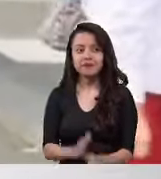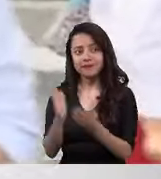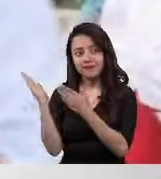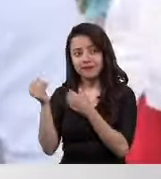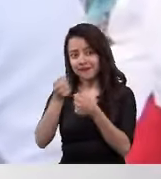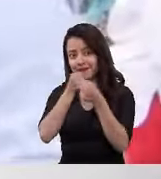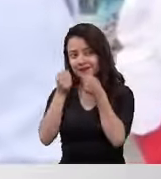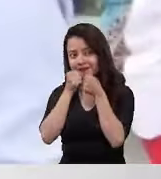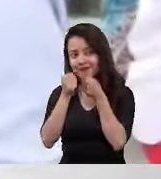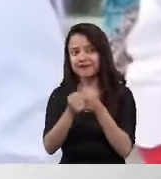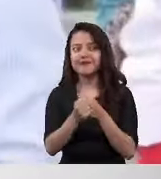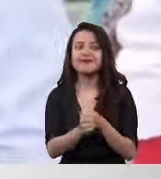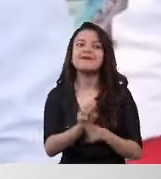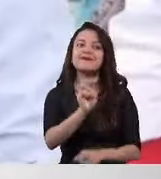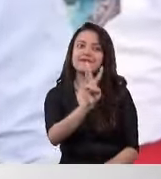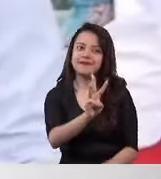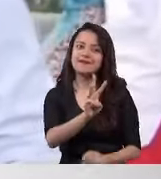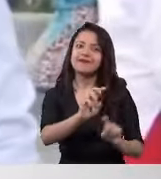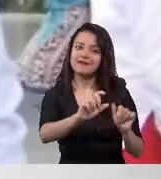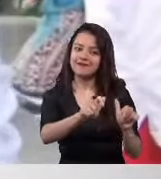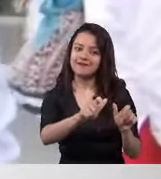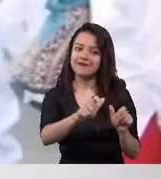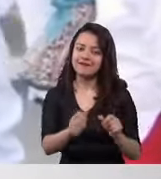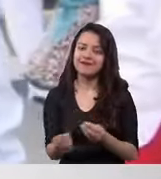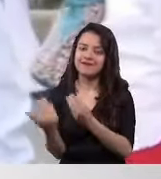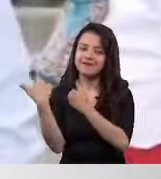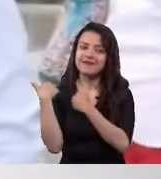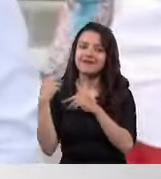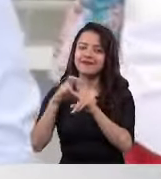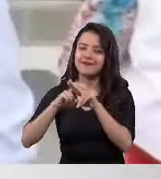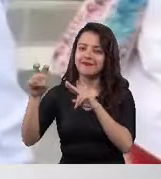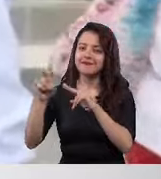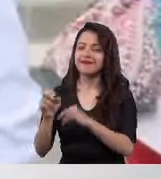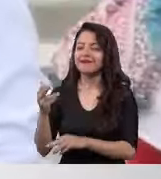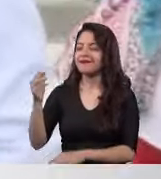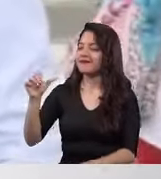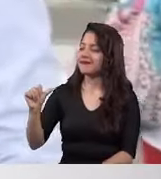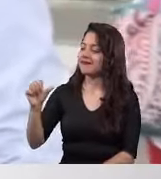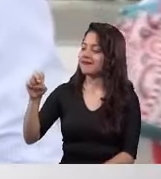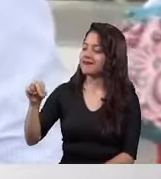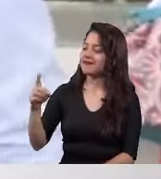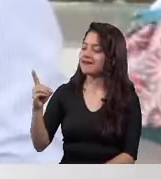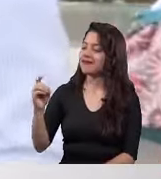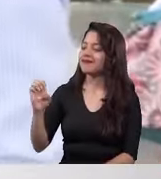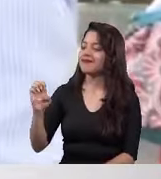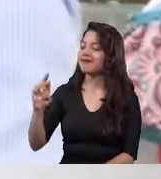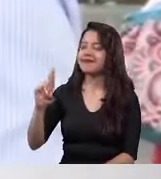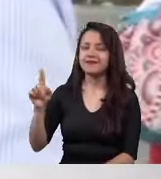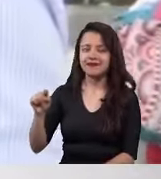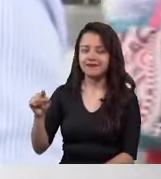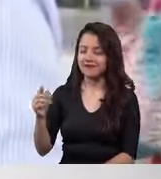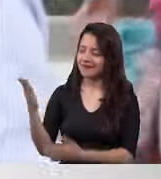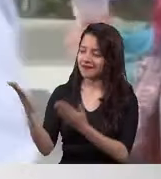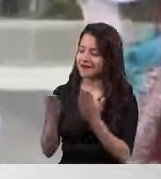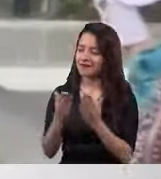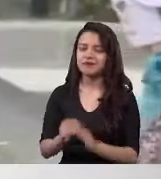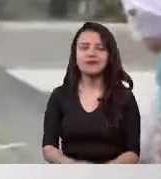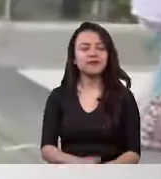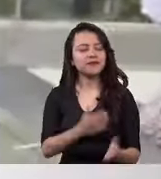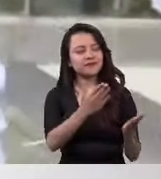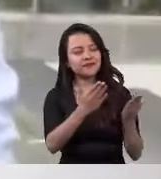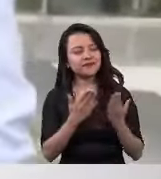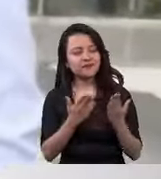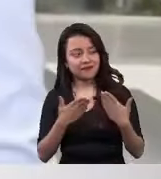de la W Radio, precisamente en Caldas, aquí en Manizales, don Andrés Posada. ¿Cómo va todo, Andrés? Juan, bienvenido a Manizales. Claro, hermano, yo estoy feliz de estar aquí en su